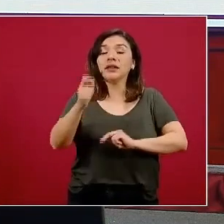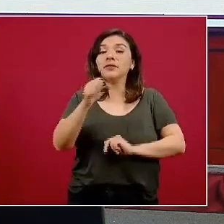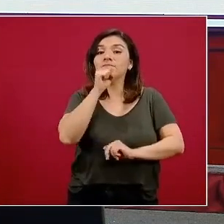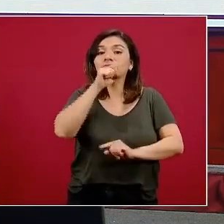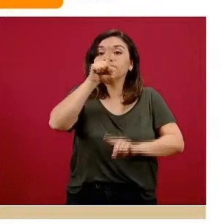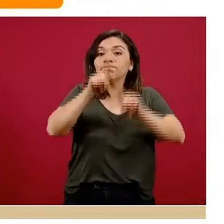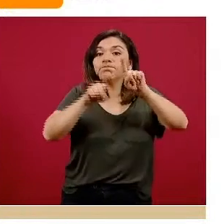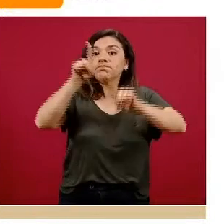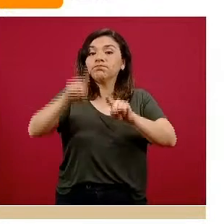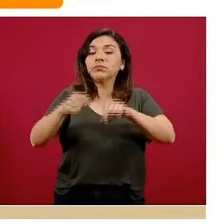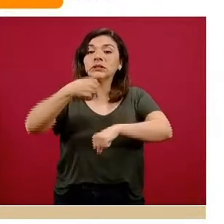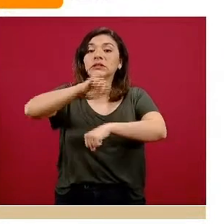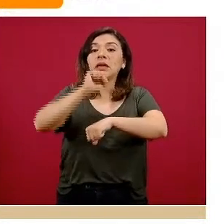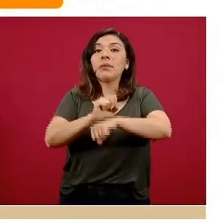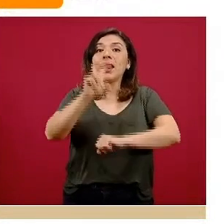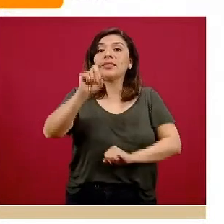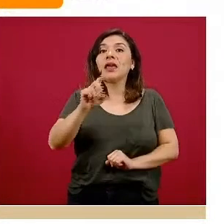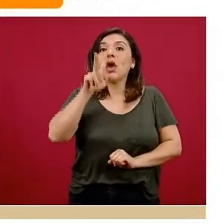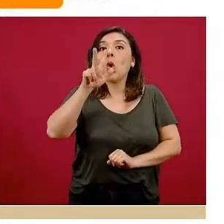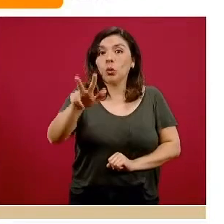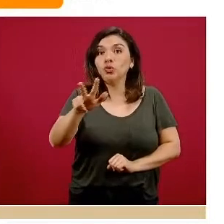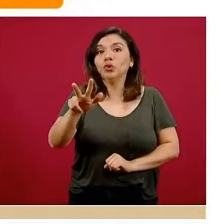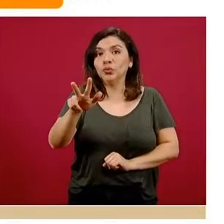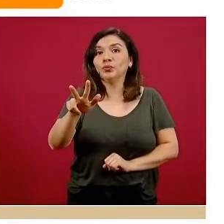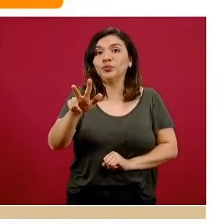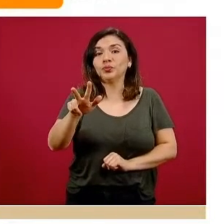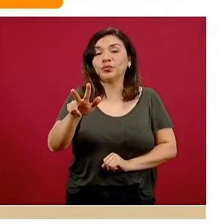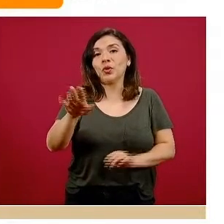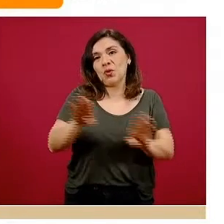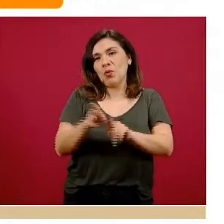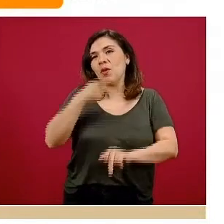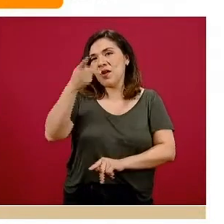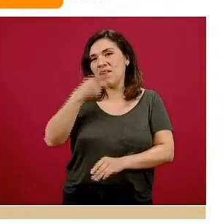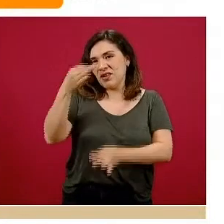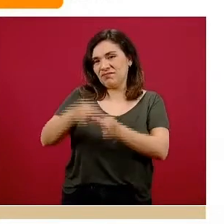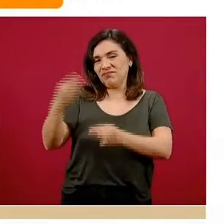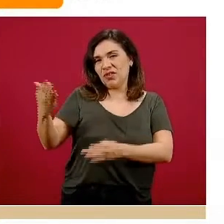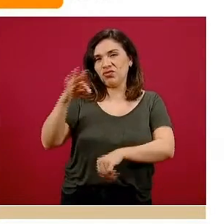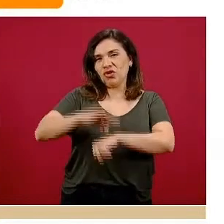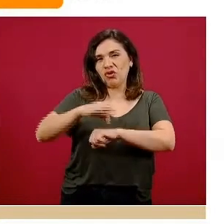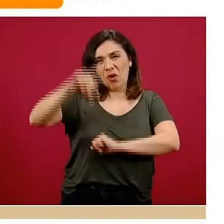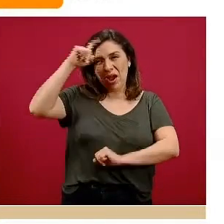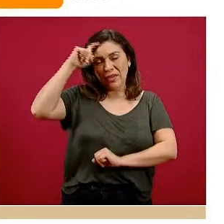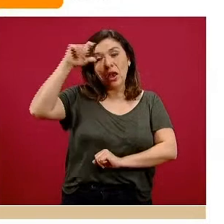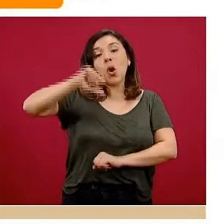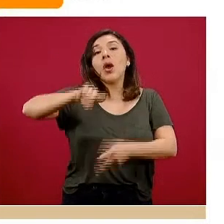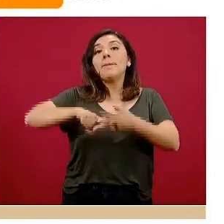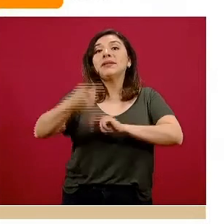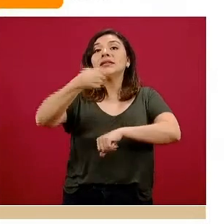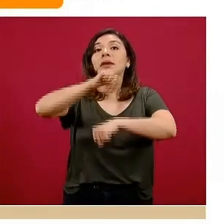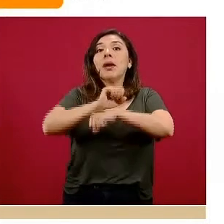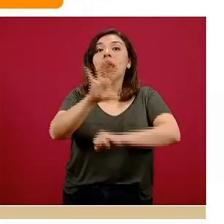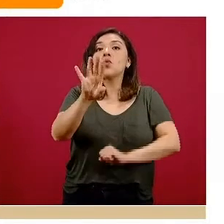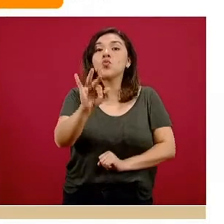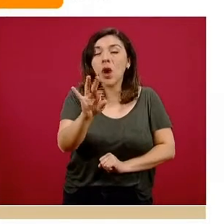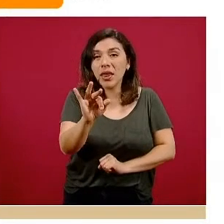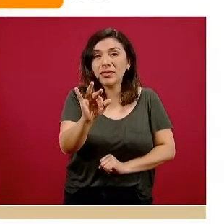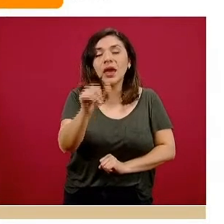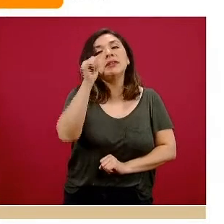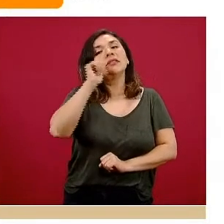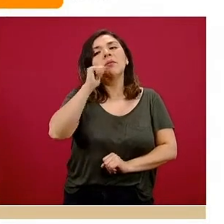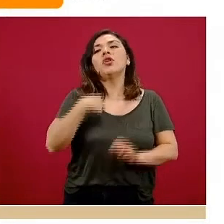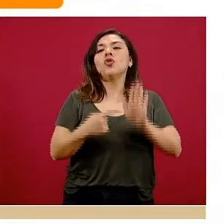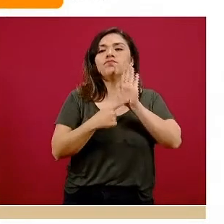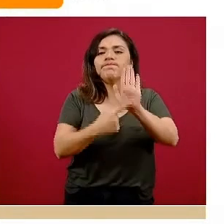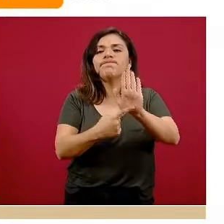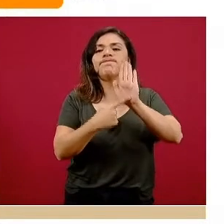gráficas de la semana 38, como bien lo comentaba doctor López-Gatell. Hoy inicia la semana 40 y siempre